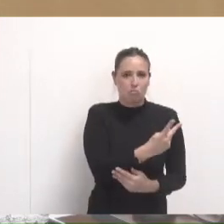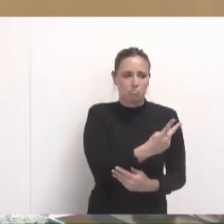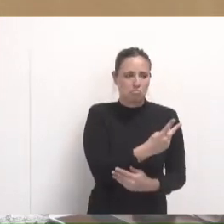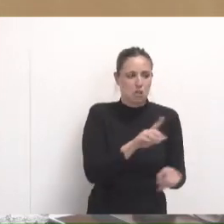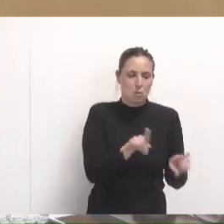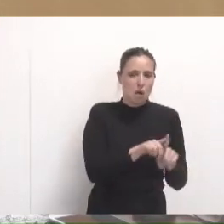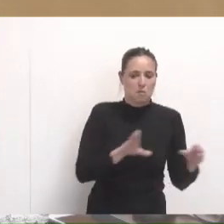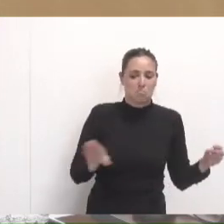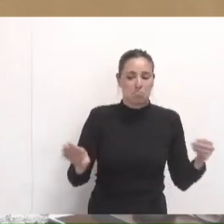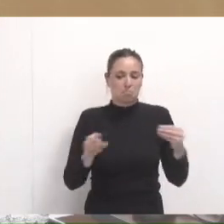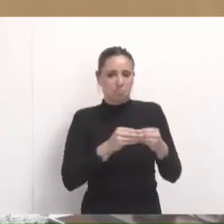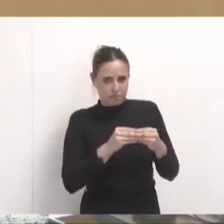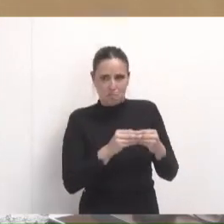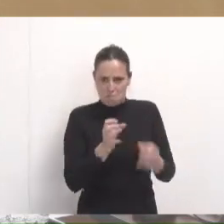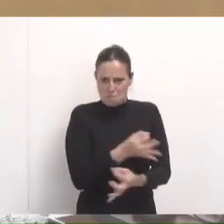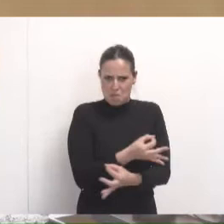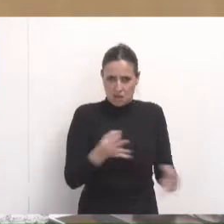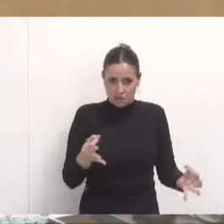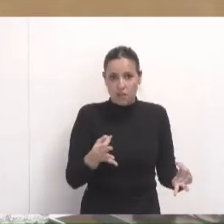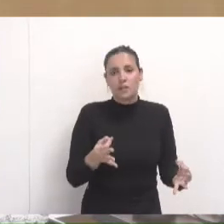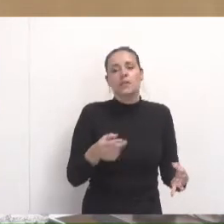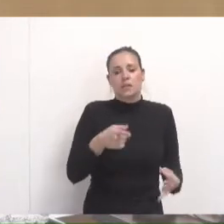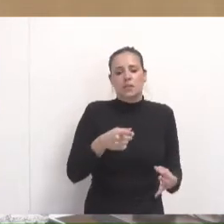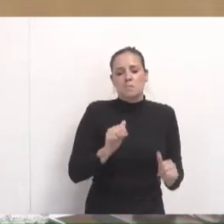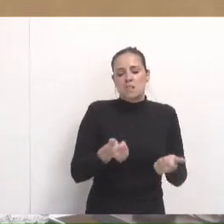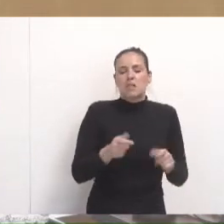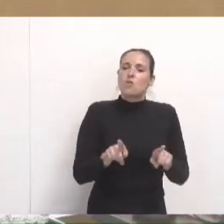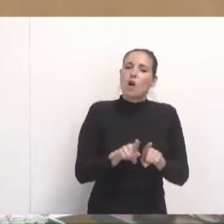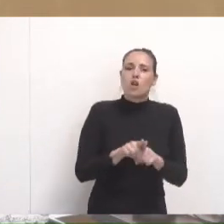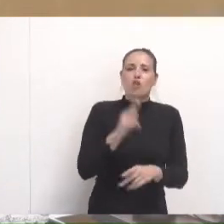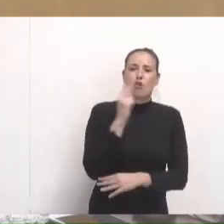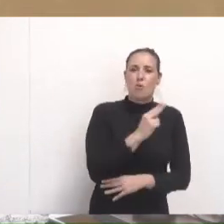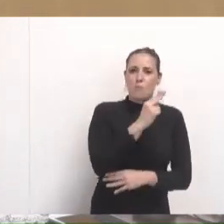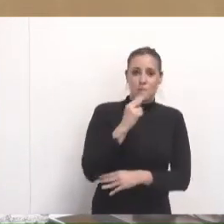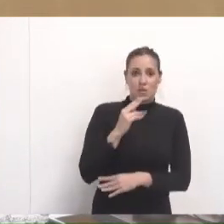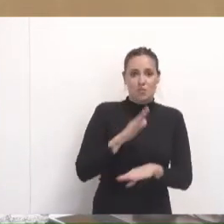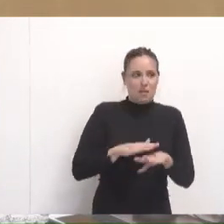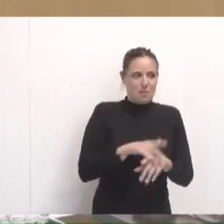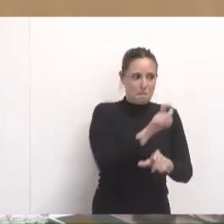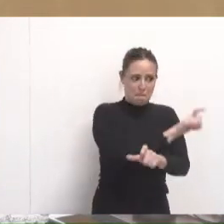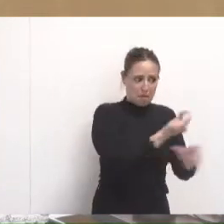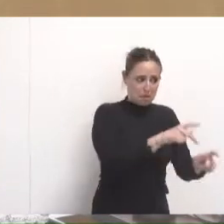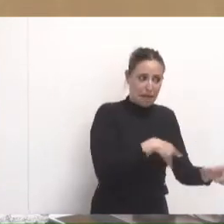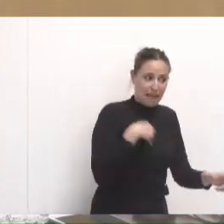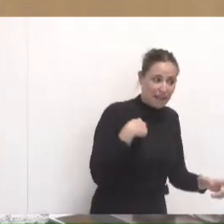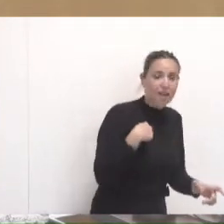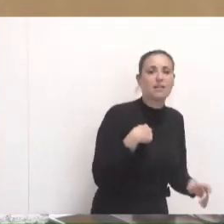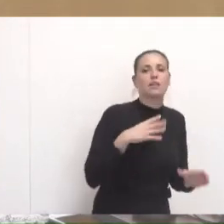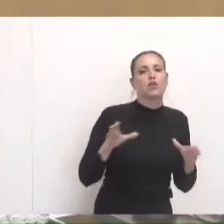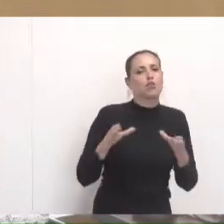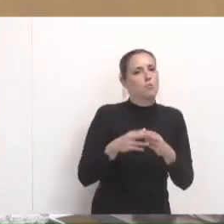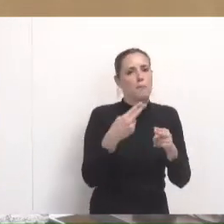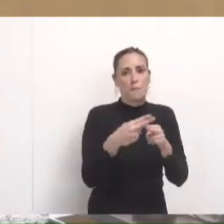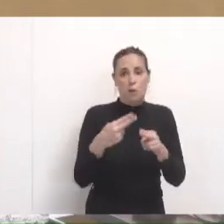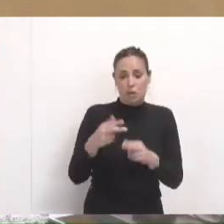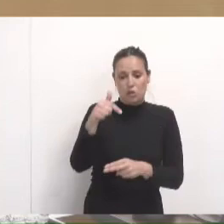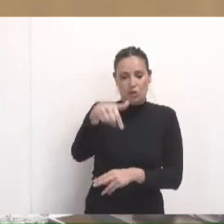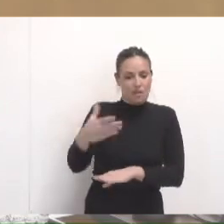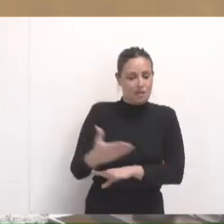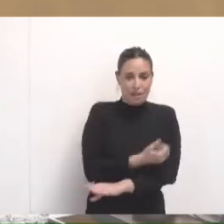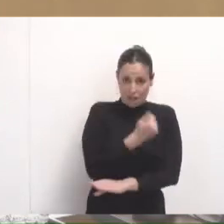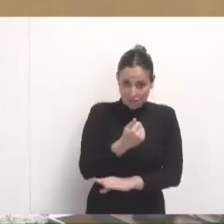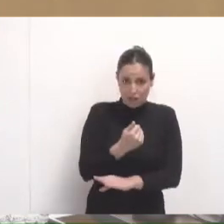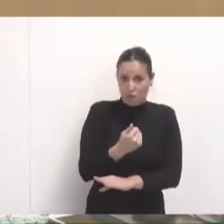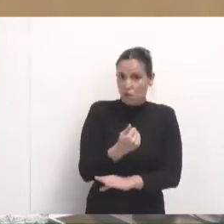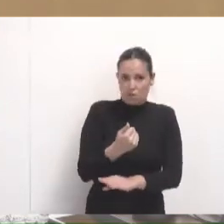arrancar un compromiso que obliga sobre todo a las personas y a las fuerzas políticas que se sienten en esta corporación a partir del